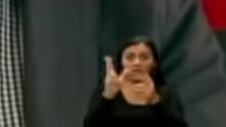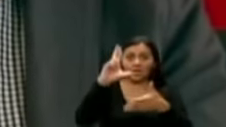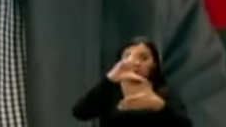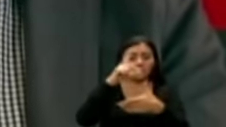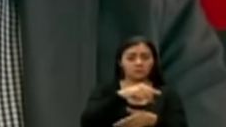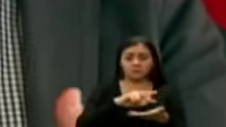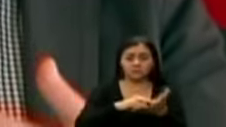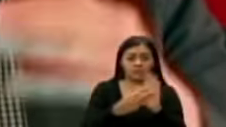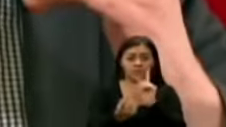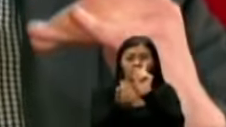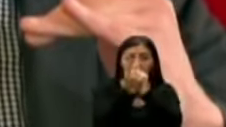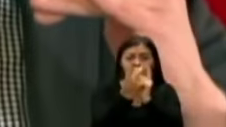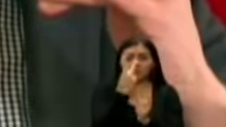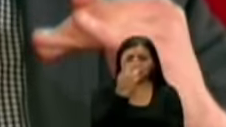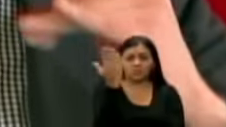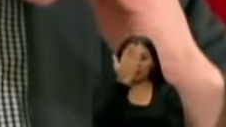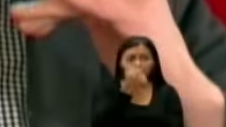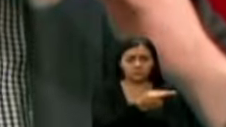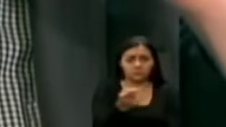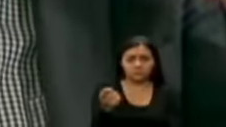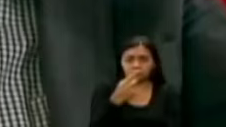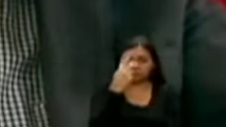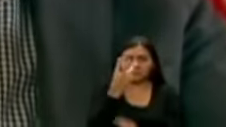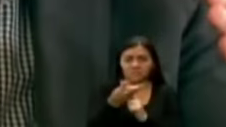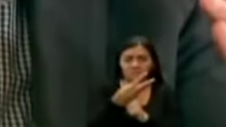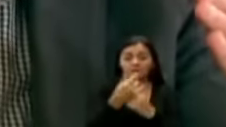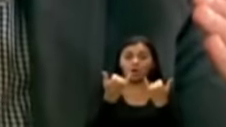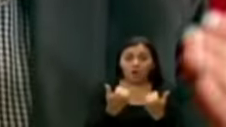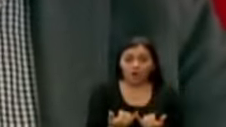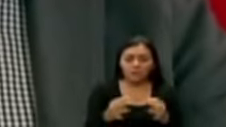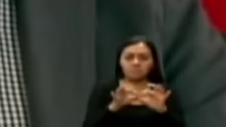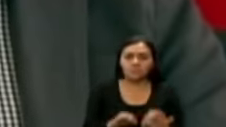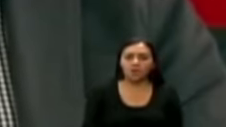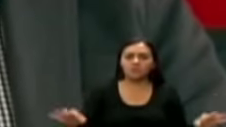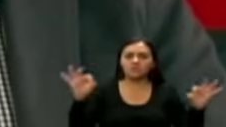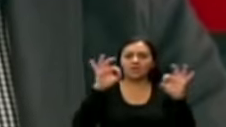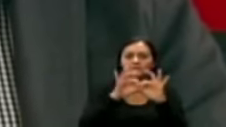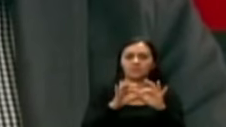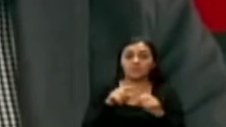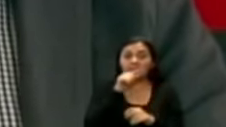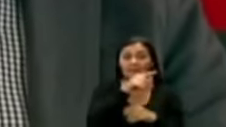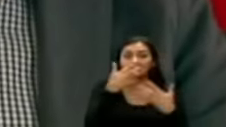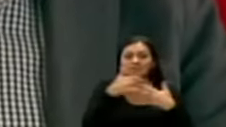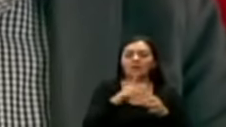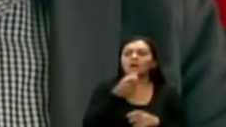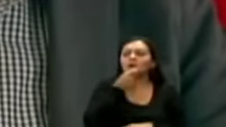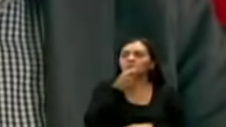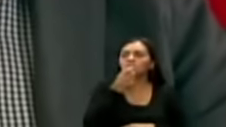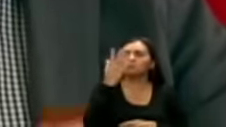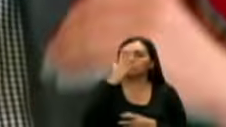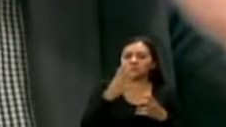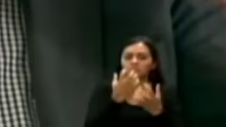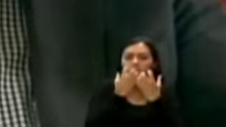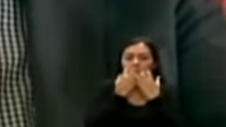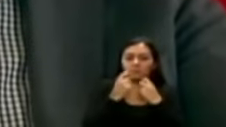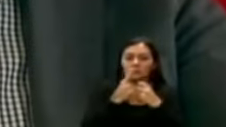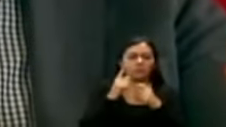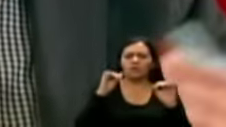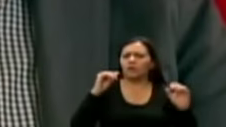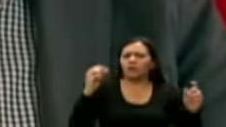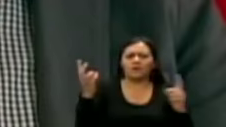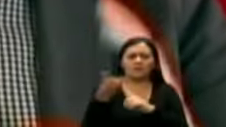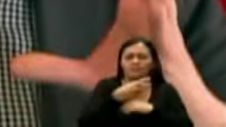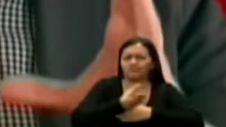de comunicación, yo creo que han pegado un salto cualitativo que va acompañado de la creación de UNASUR, la creación